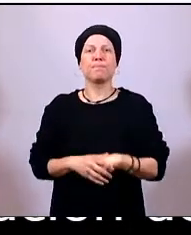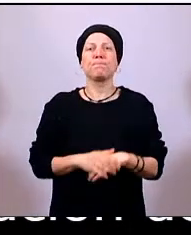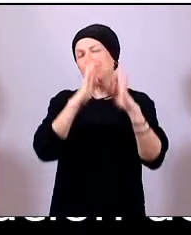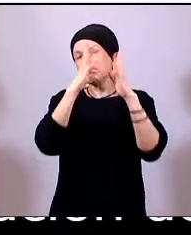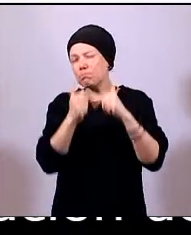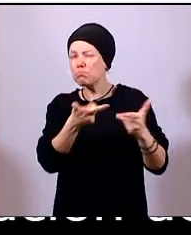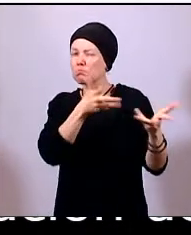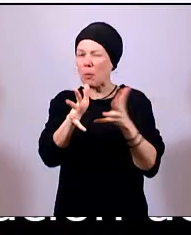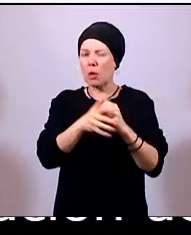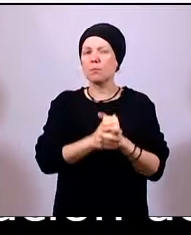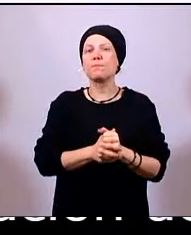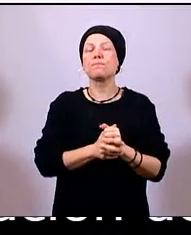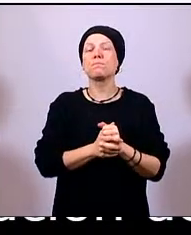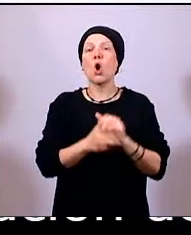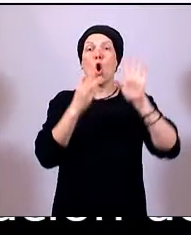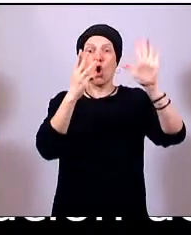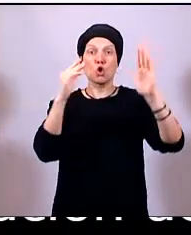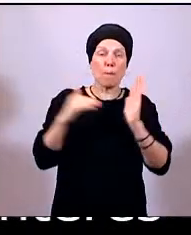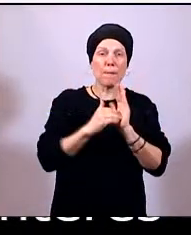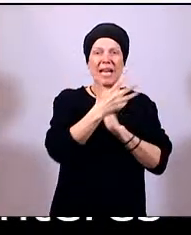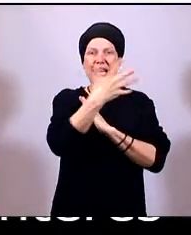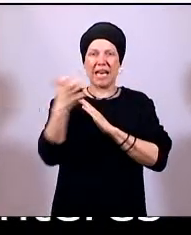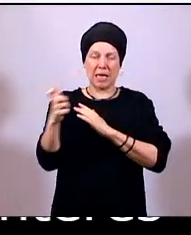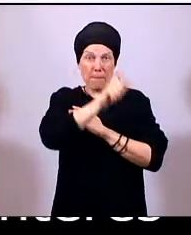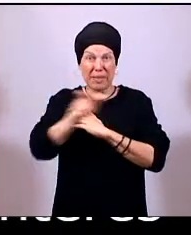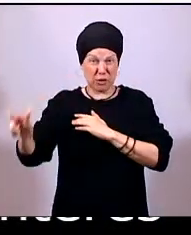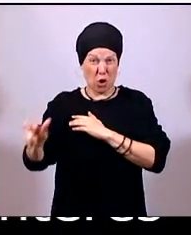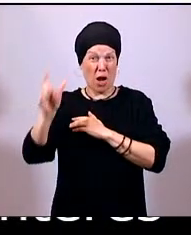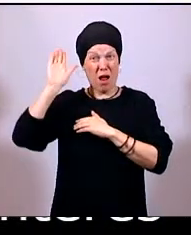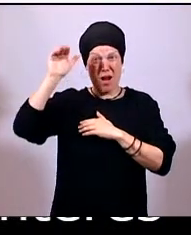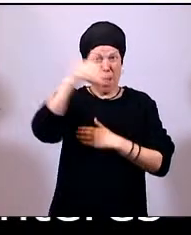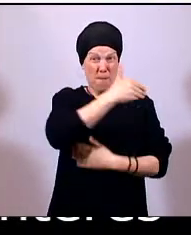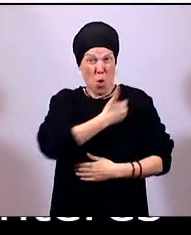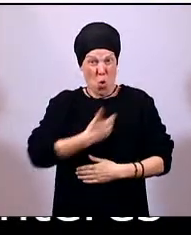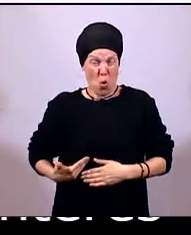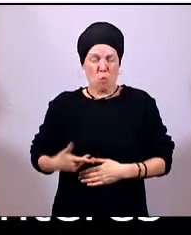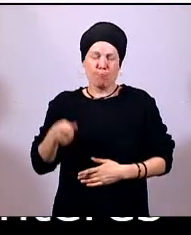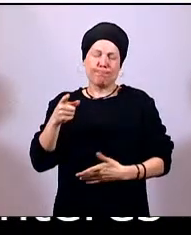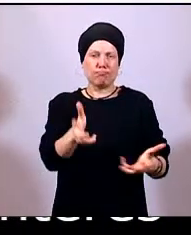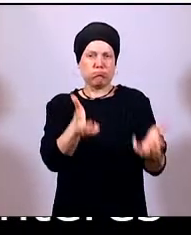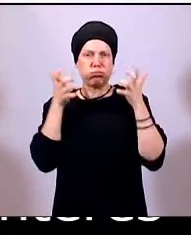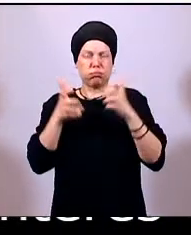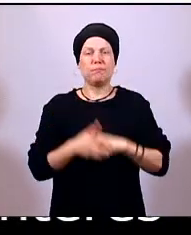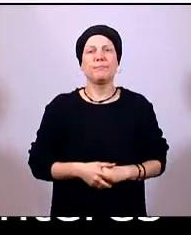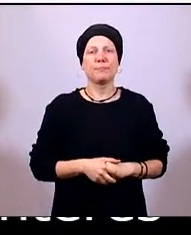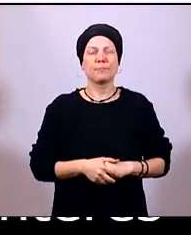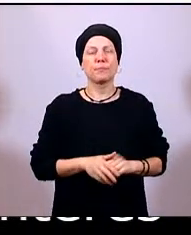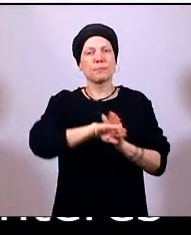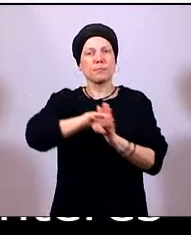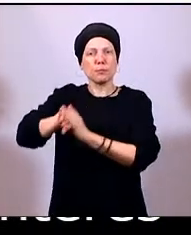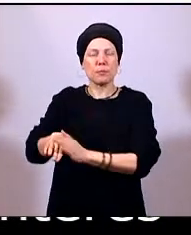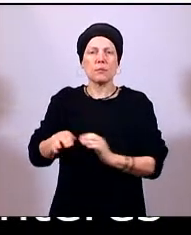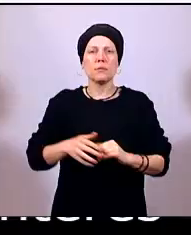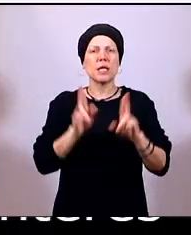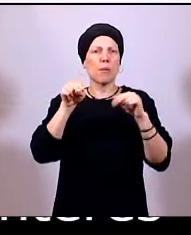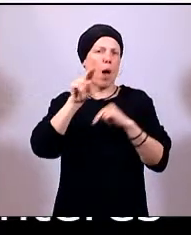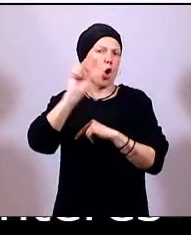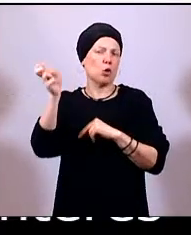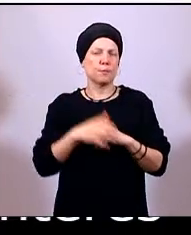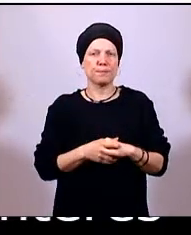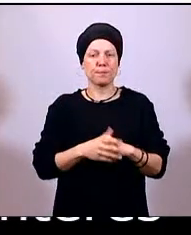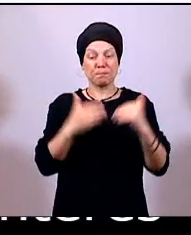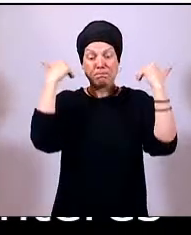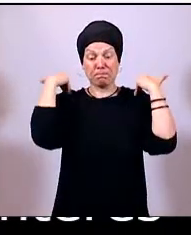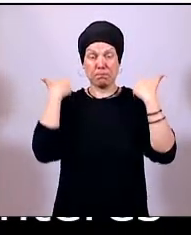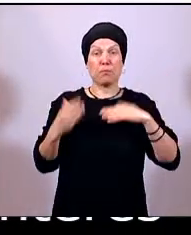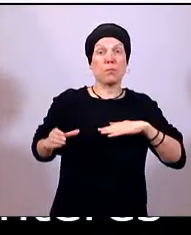Calculamos que se beneficiarán más de 8.500 propietarios de explotaciones agrarias. Cambiamos de asuntos y, dentro de las